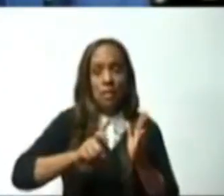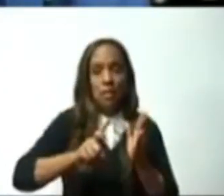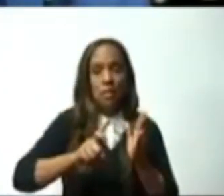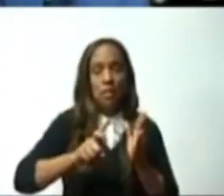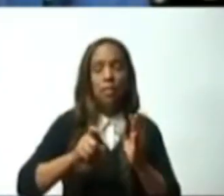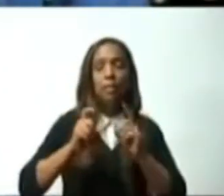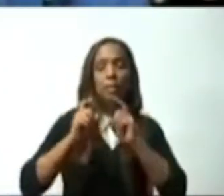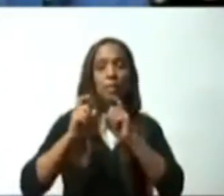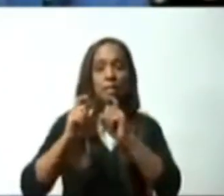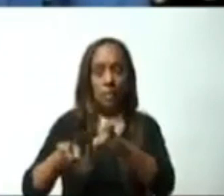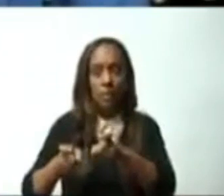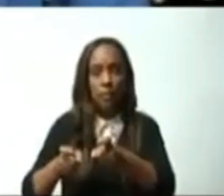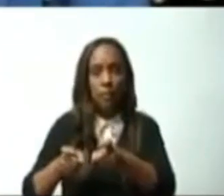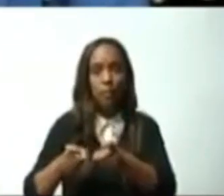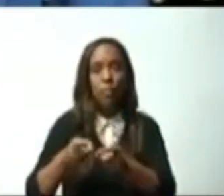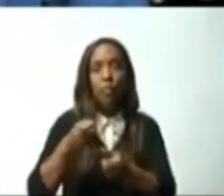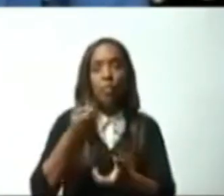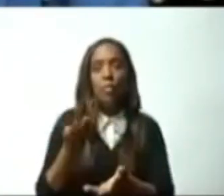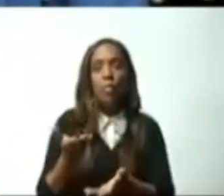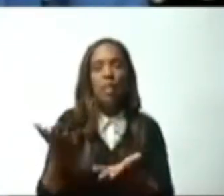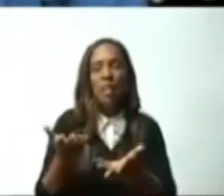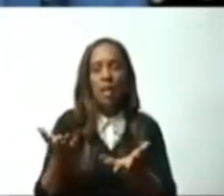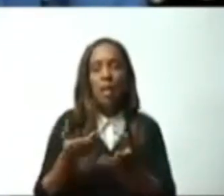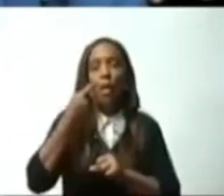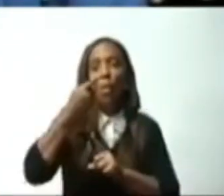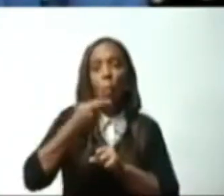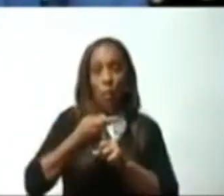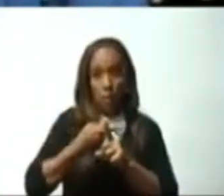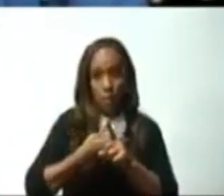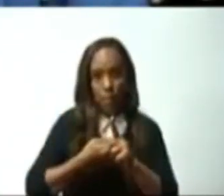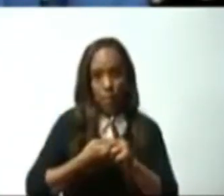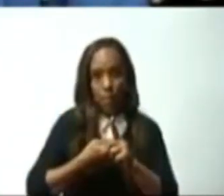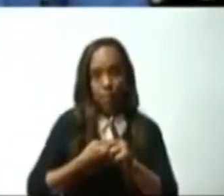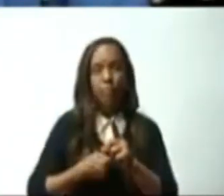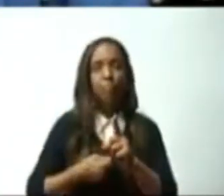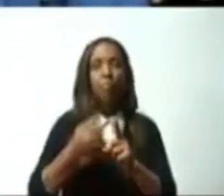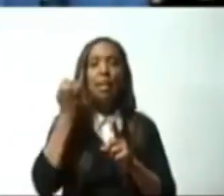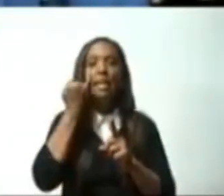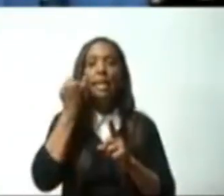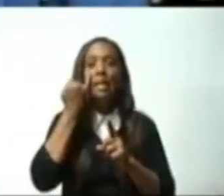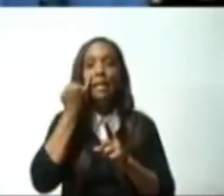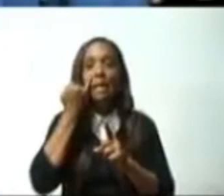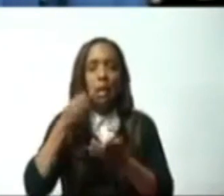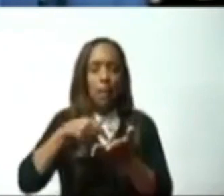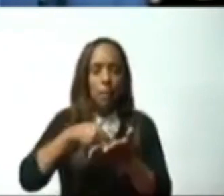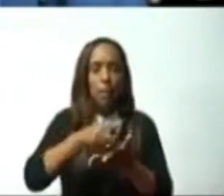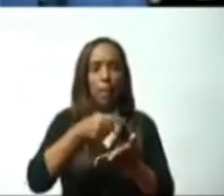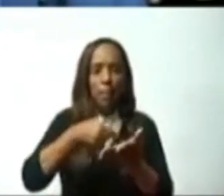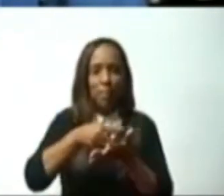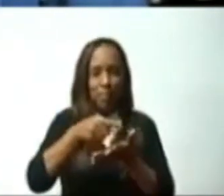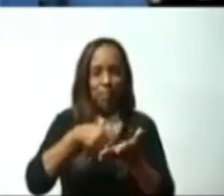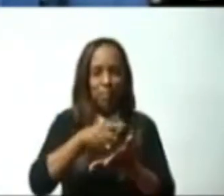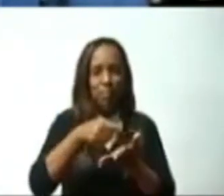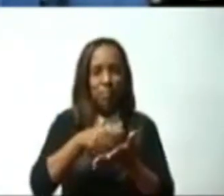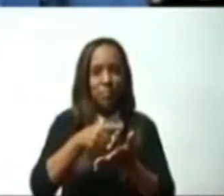diputadas. Cuando en un determinado mes la rentabilidad mínima fuese inferior a